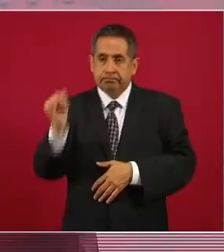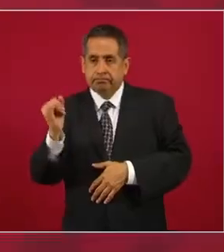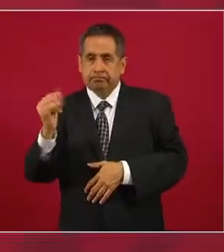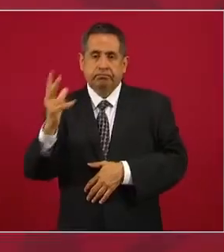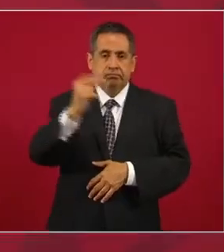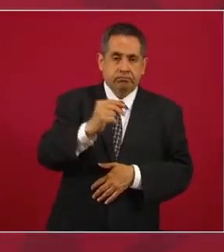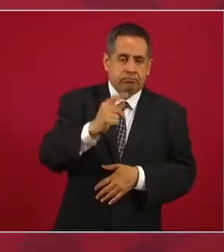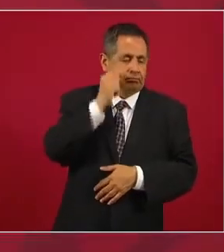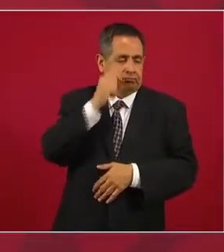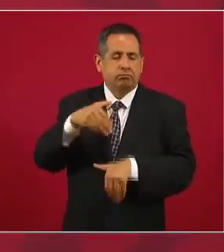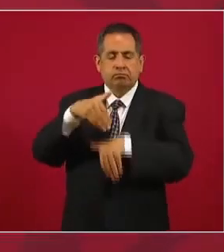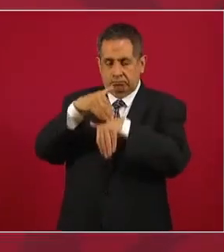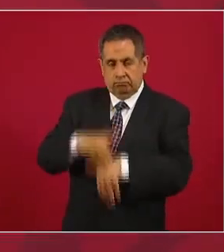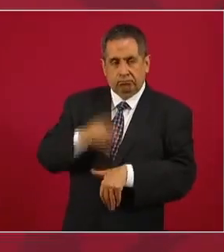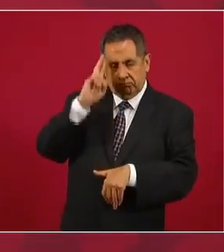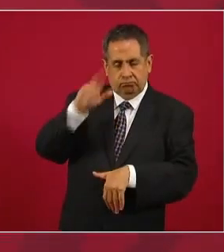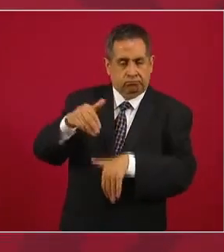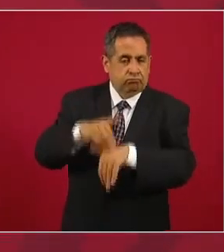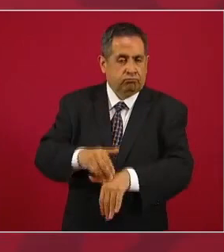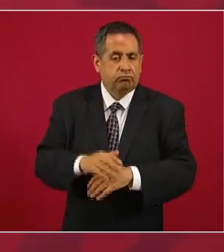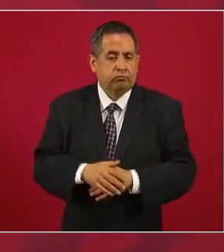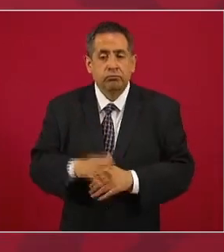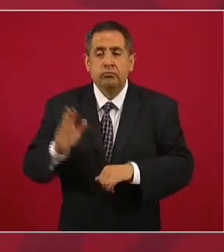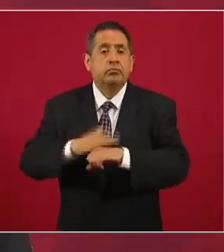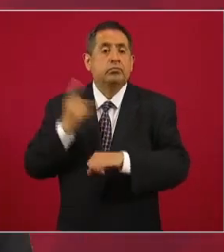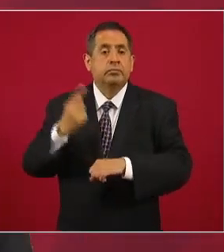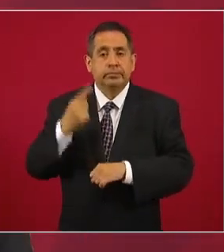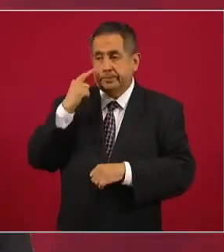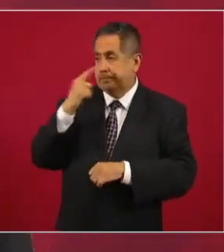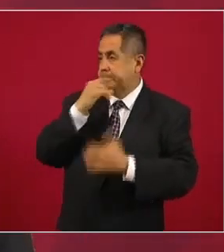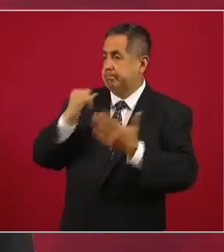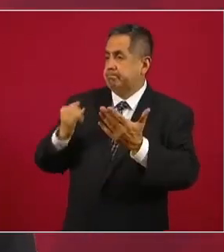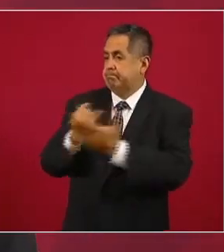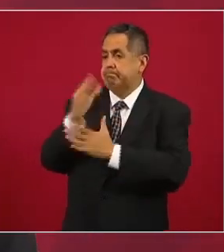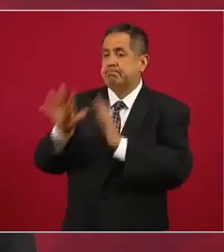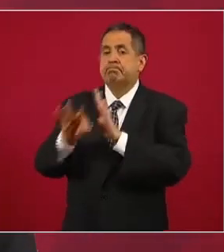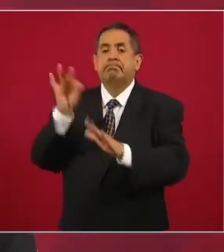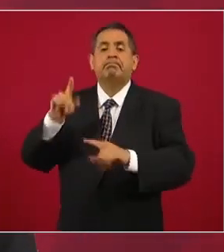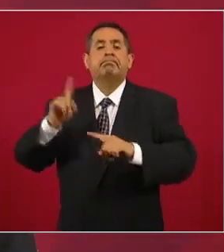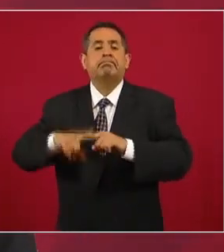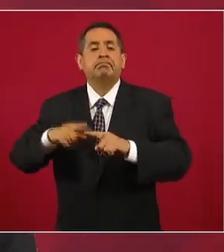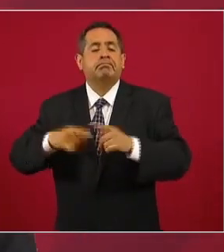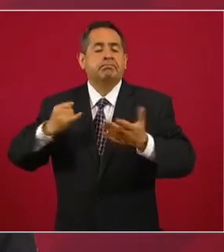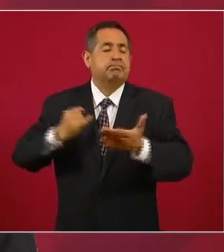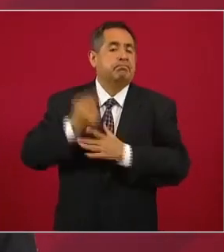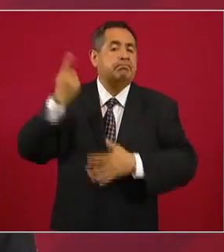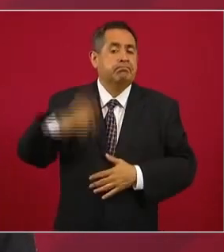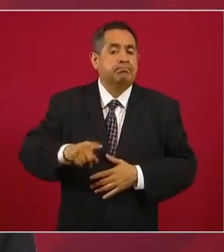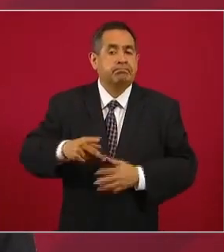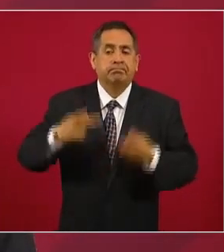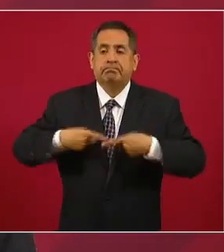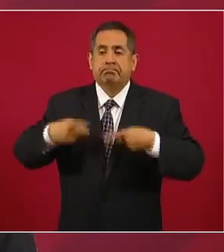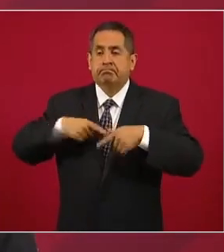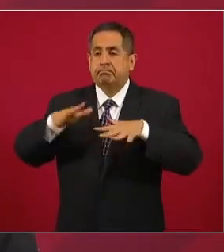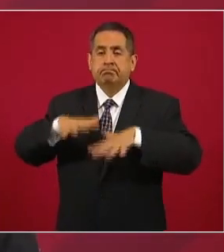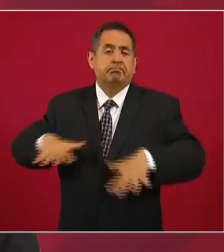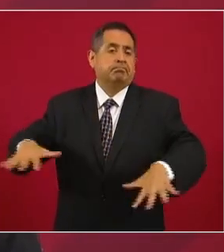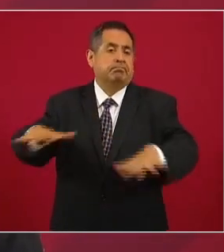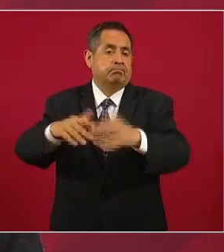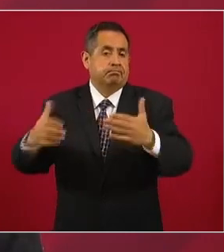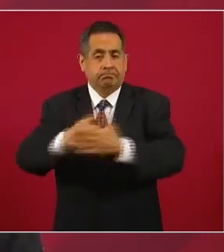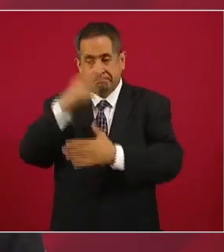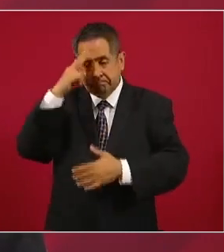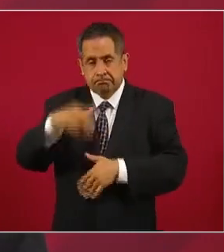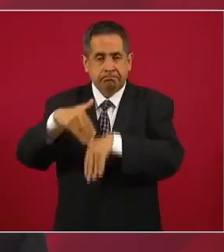sea cual sea, porque en la democracia el pueblo decide, y por convicción